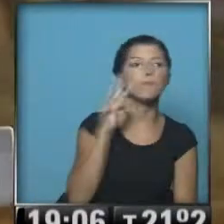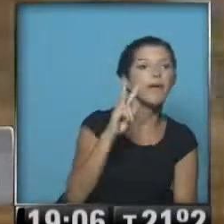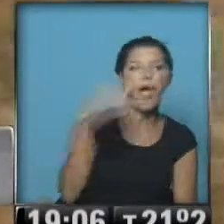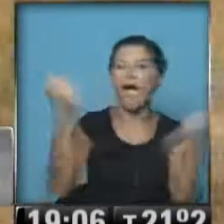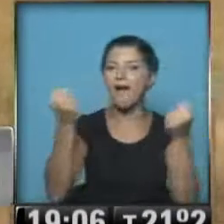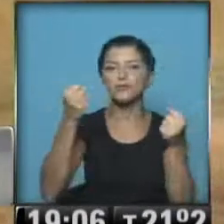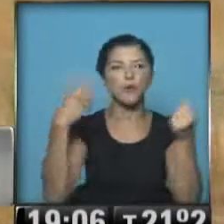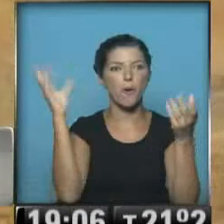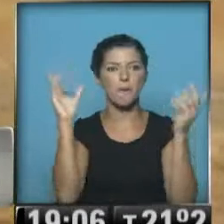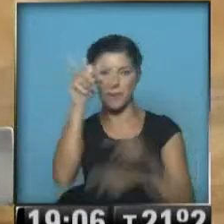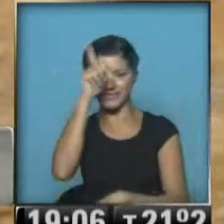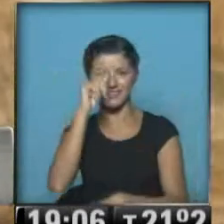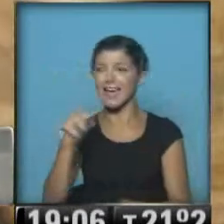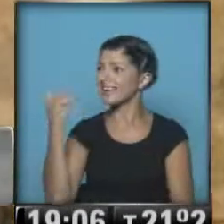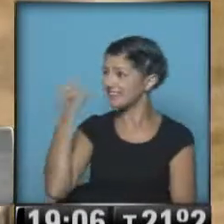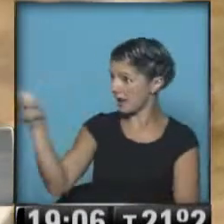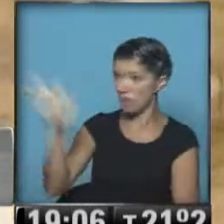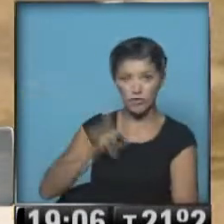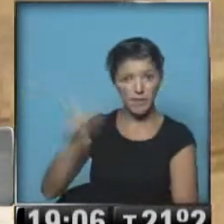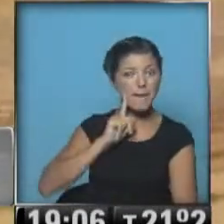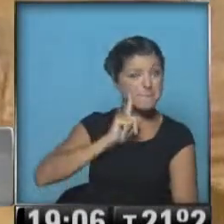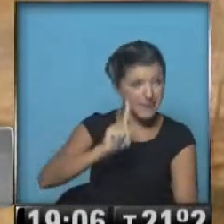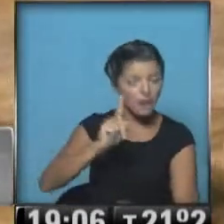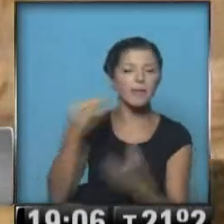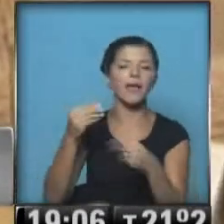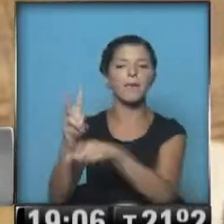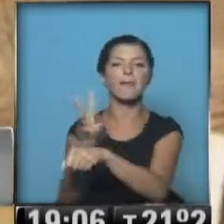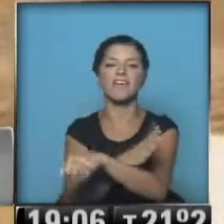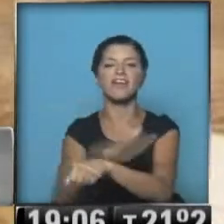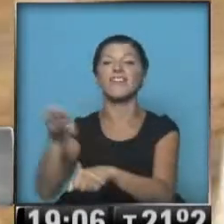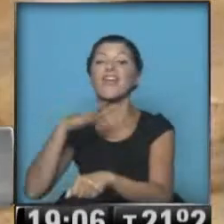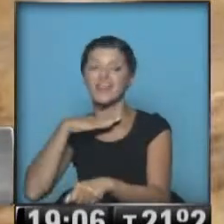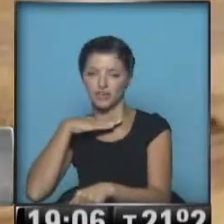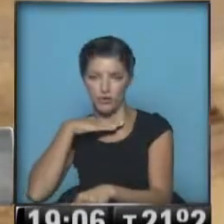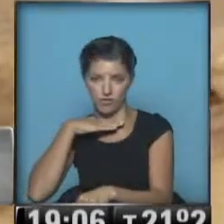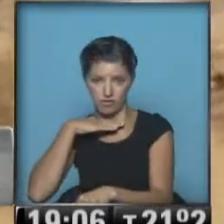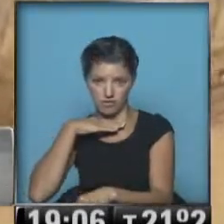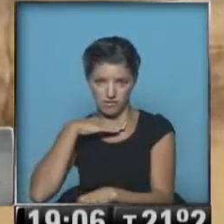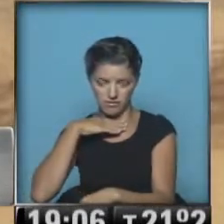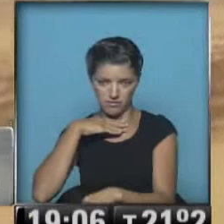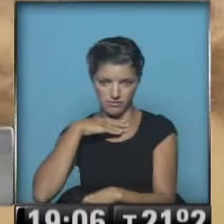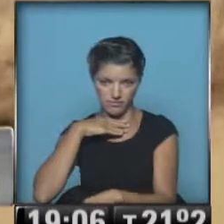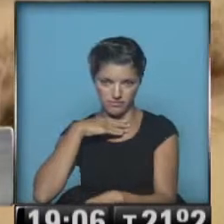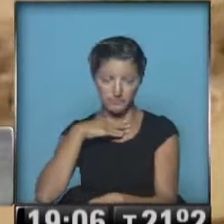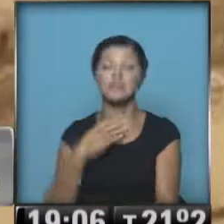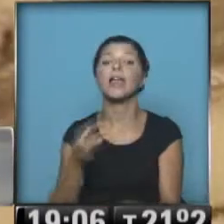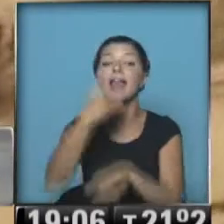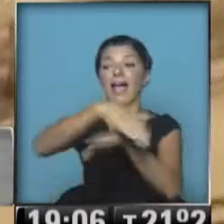ya son 1.000, me decía Sergio, para prevenir el delito en la Ciudad de Buenos Aires, para tener más presencia